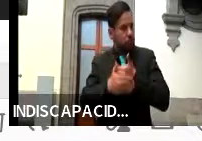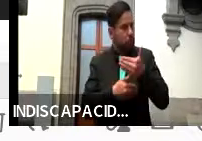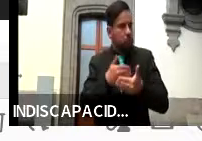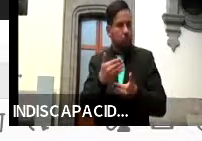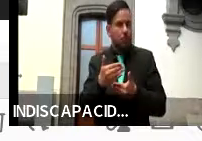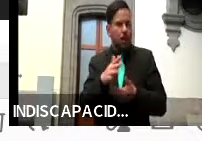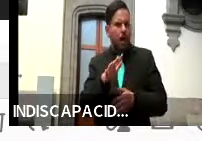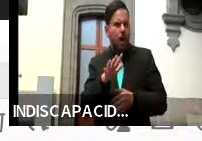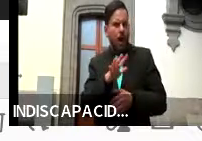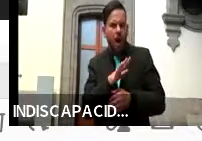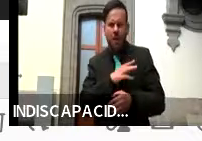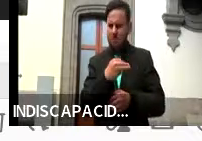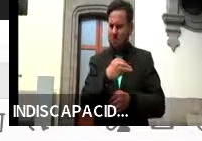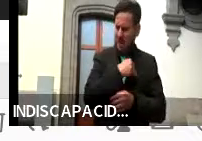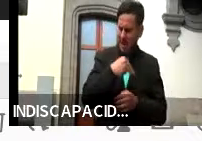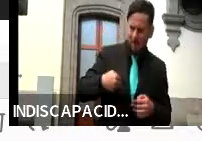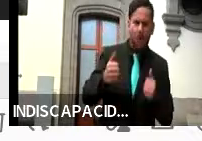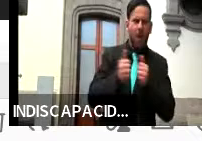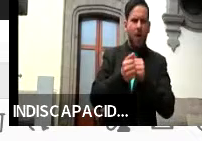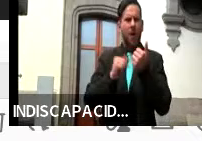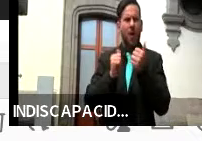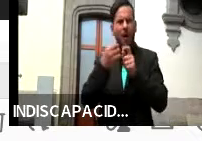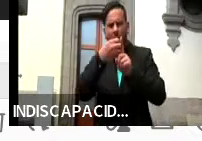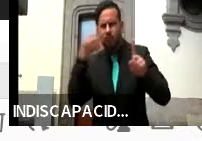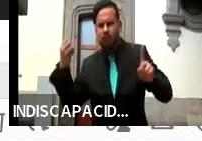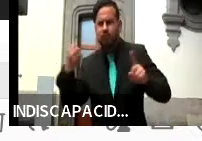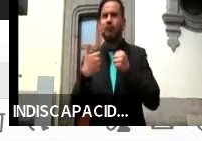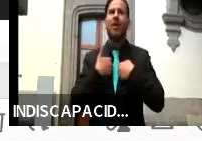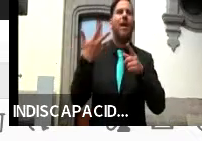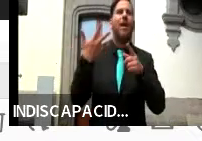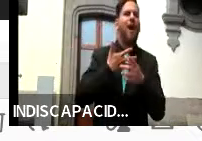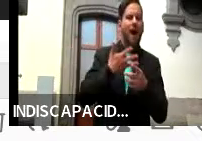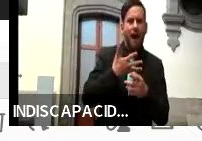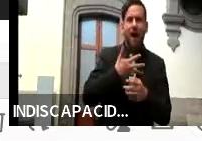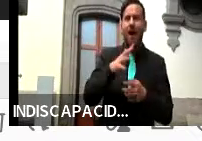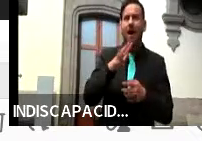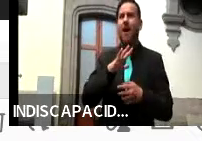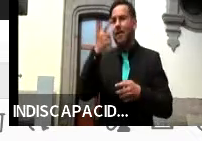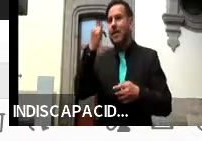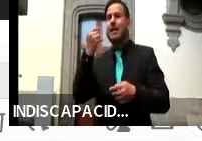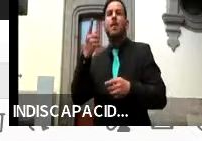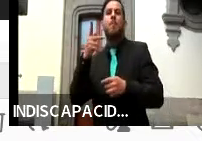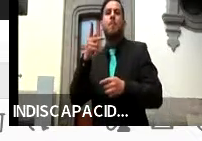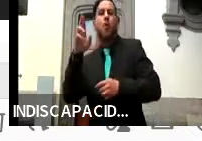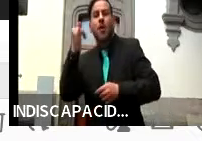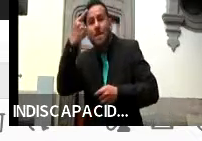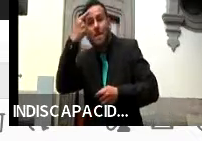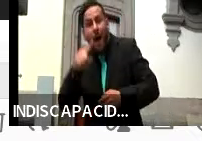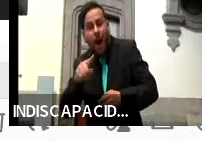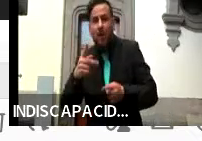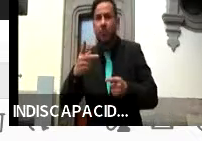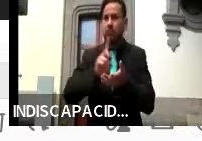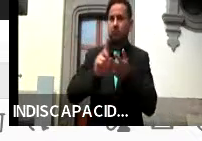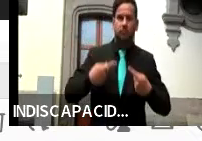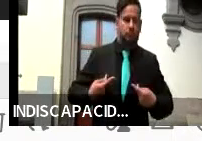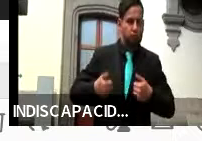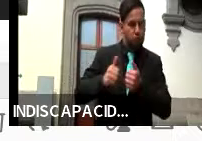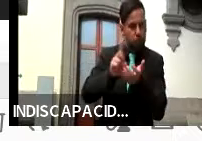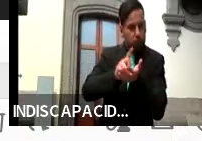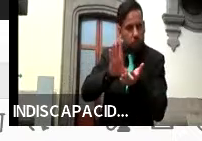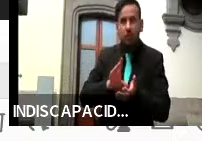Miembros y organizaciones de derechos humanos, organizaciones de y para, por los derechos de las personas con discapacidad,